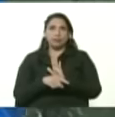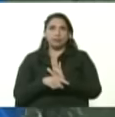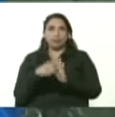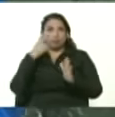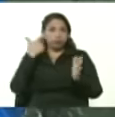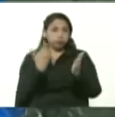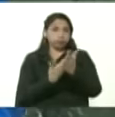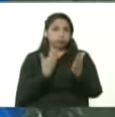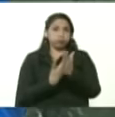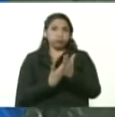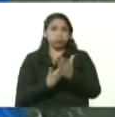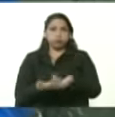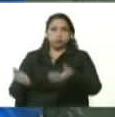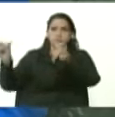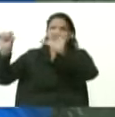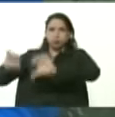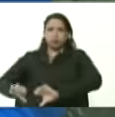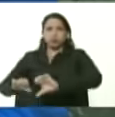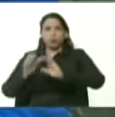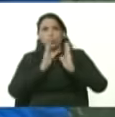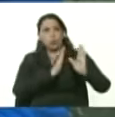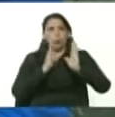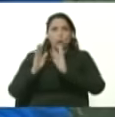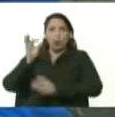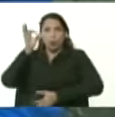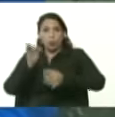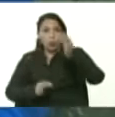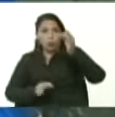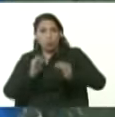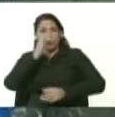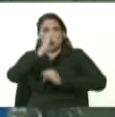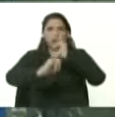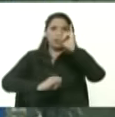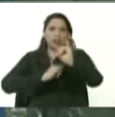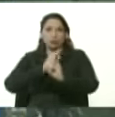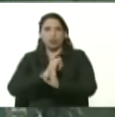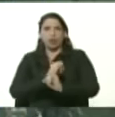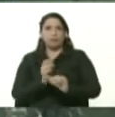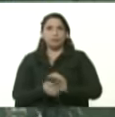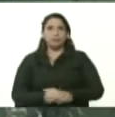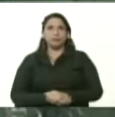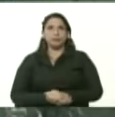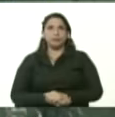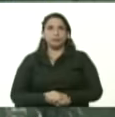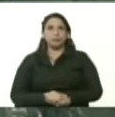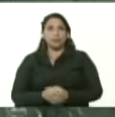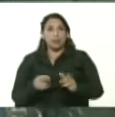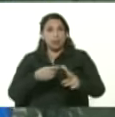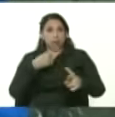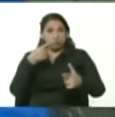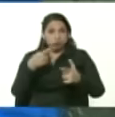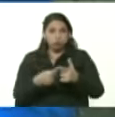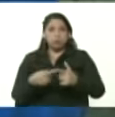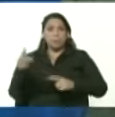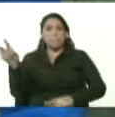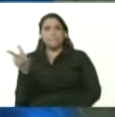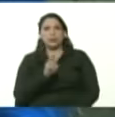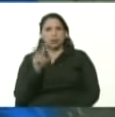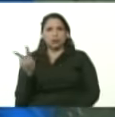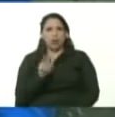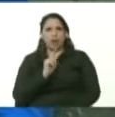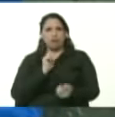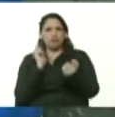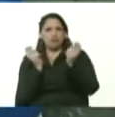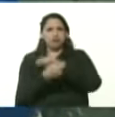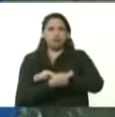evidencian un hundimiento del orden jurídico internacional. En este sentido, Venezuela se ha